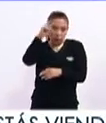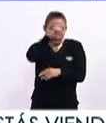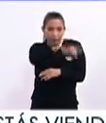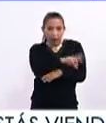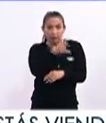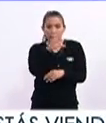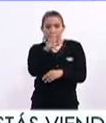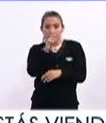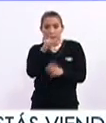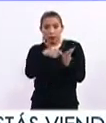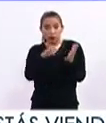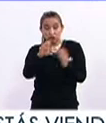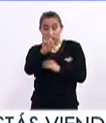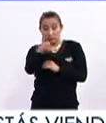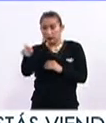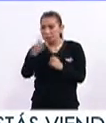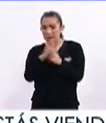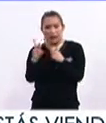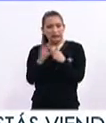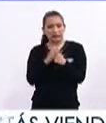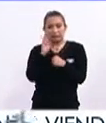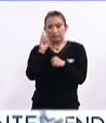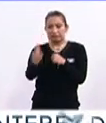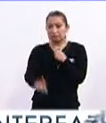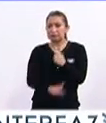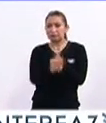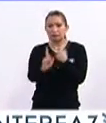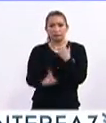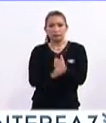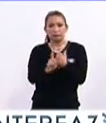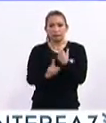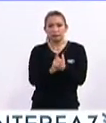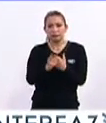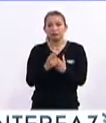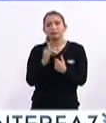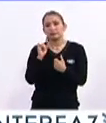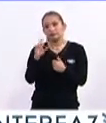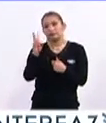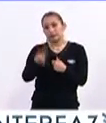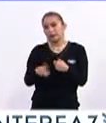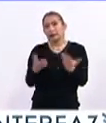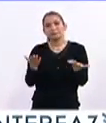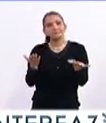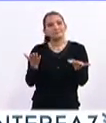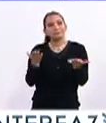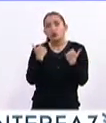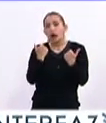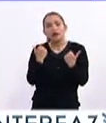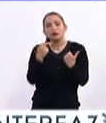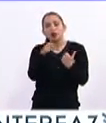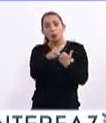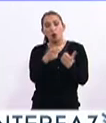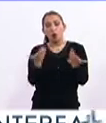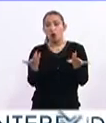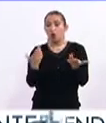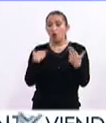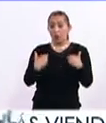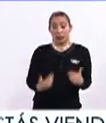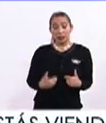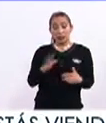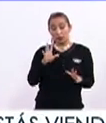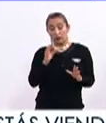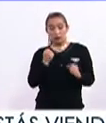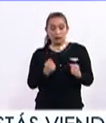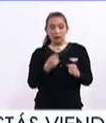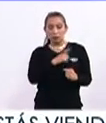los 30, en donde el país estaba acechado por tantas cosas, y sí, ciertamente no tiene una formación humanística muy